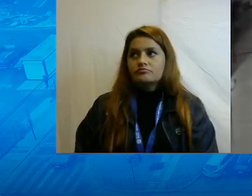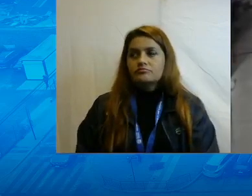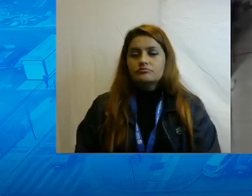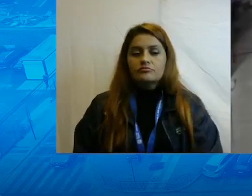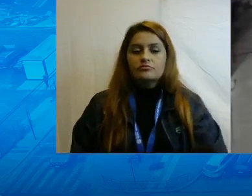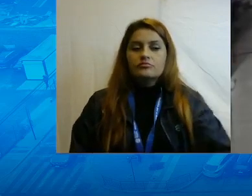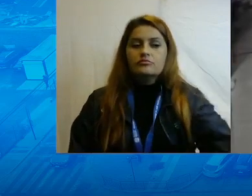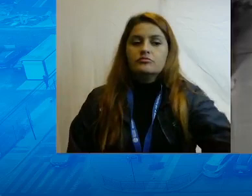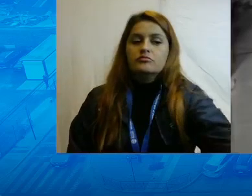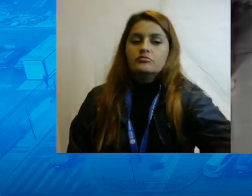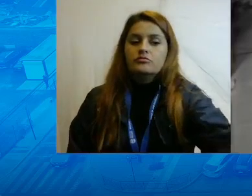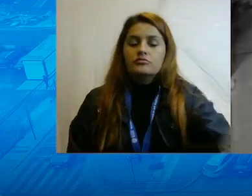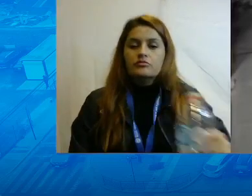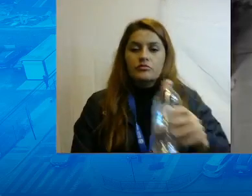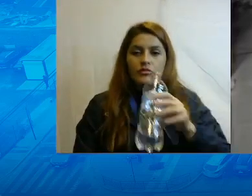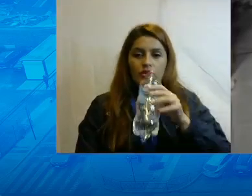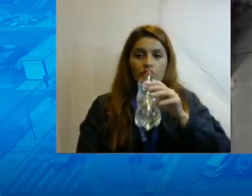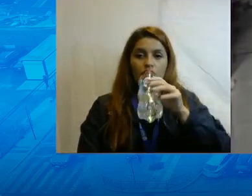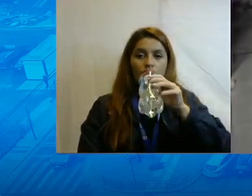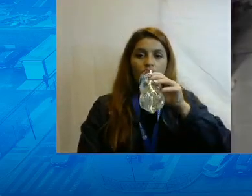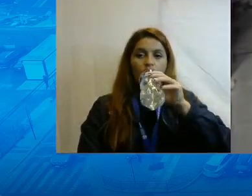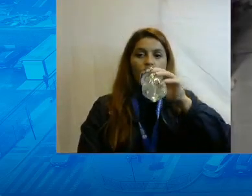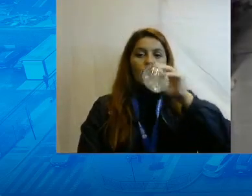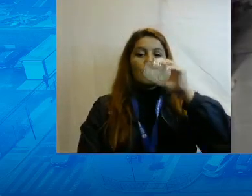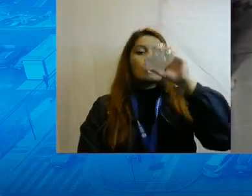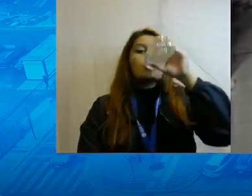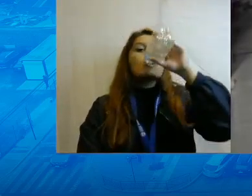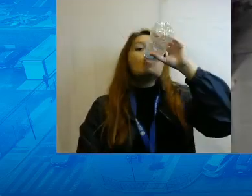No se da en la práctica.